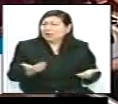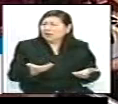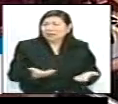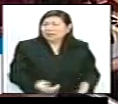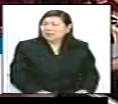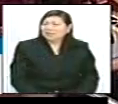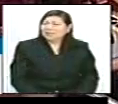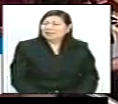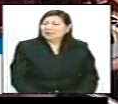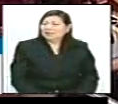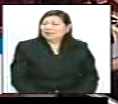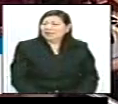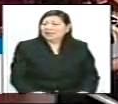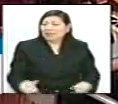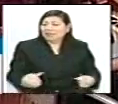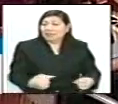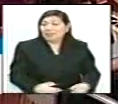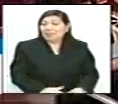puede...